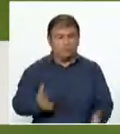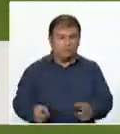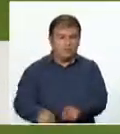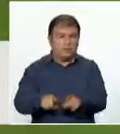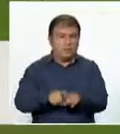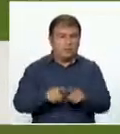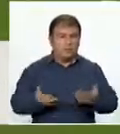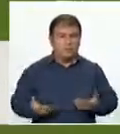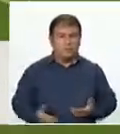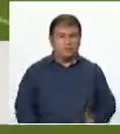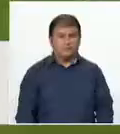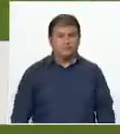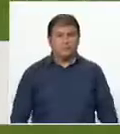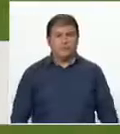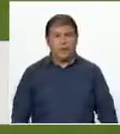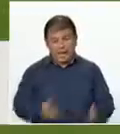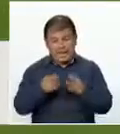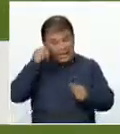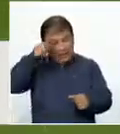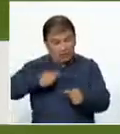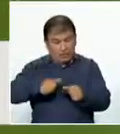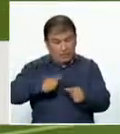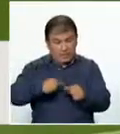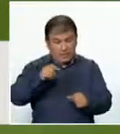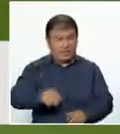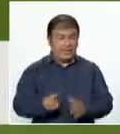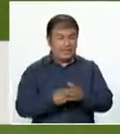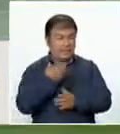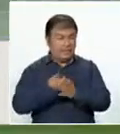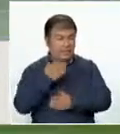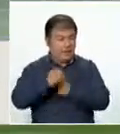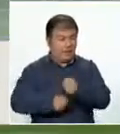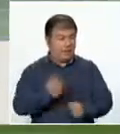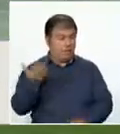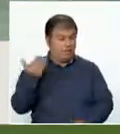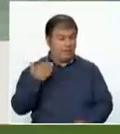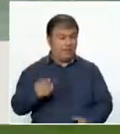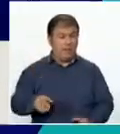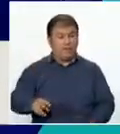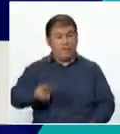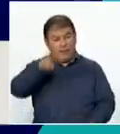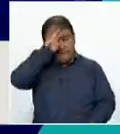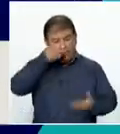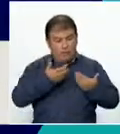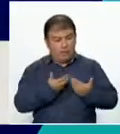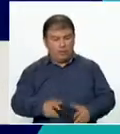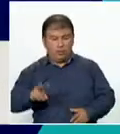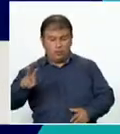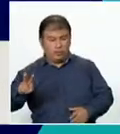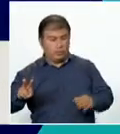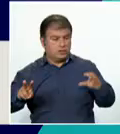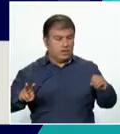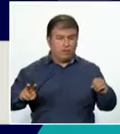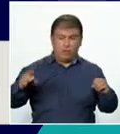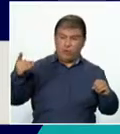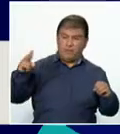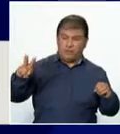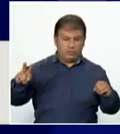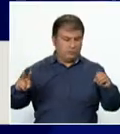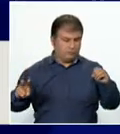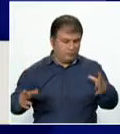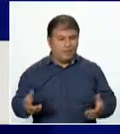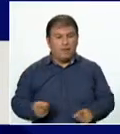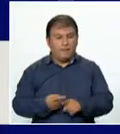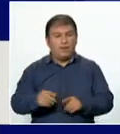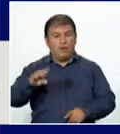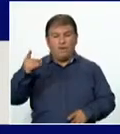selección altiplánica. Hay que recordar que en septiembre del año pasado la bicolor perdió 2-0 en La Paz. Sin